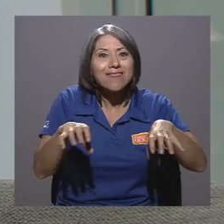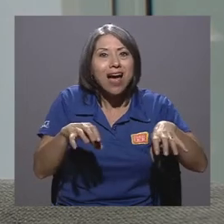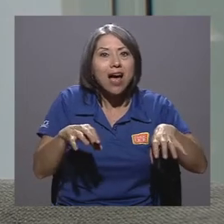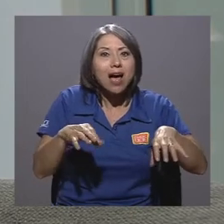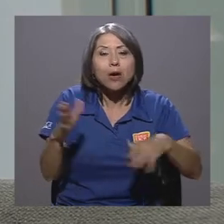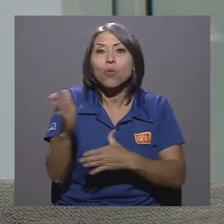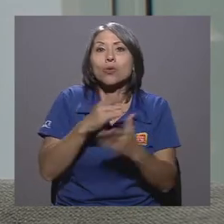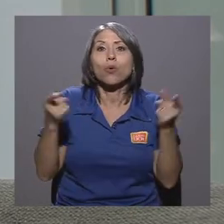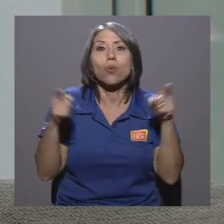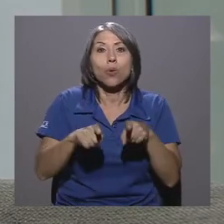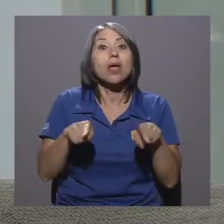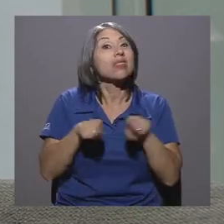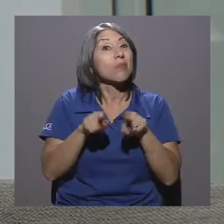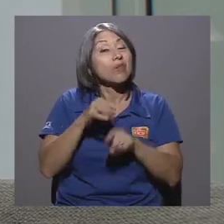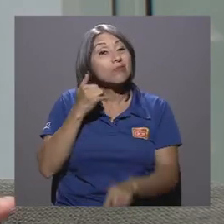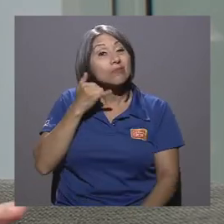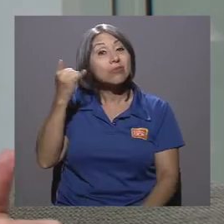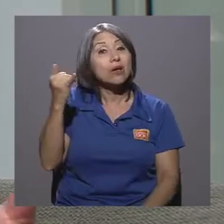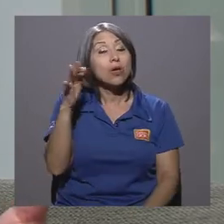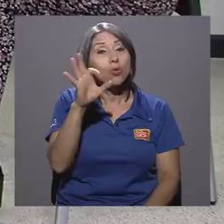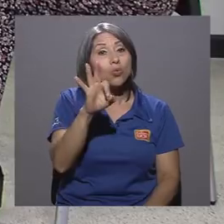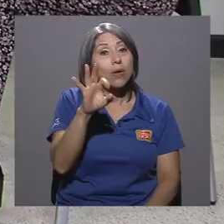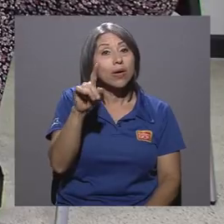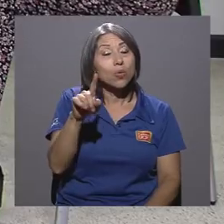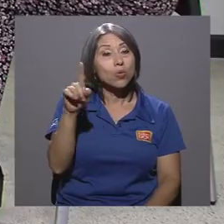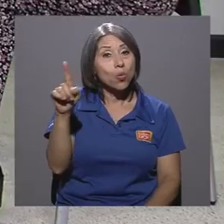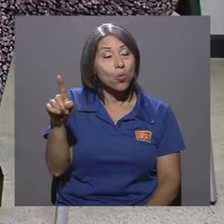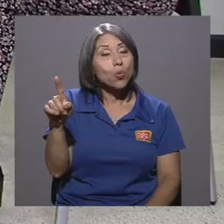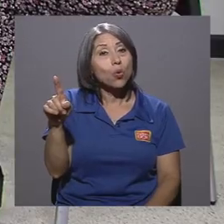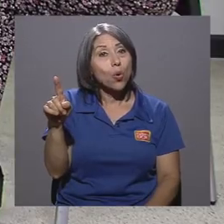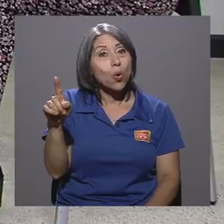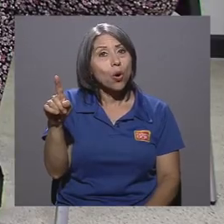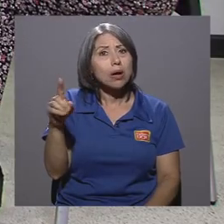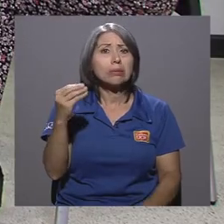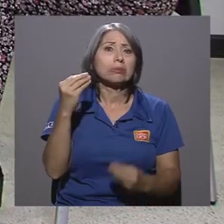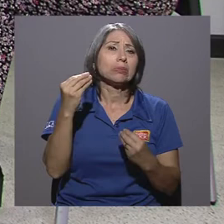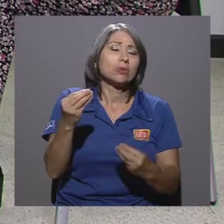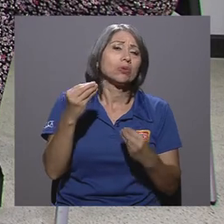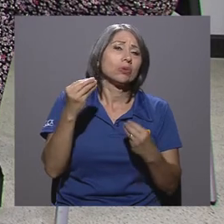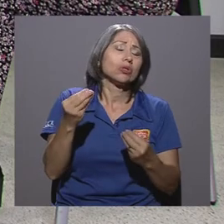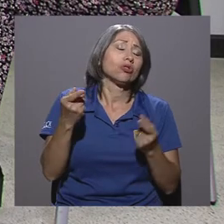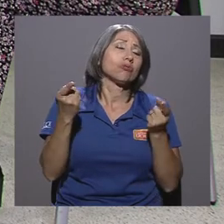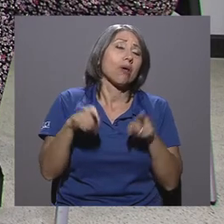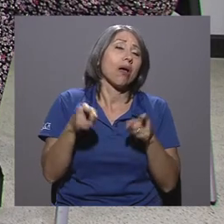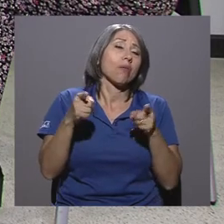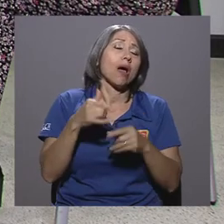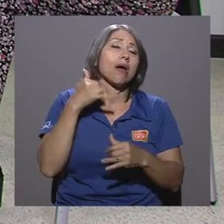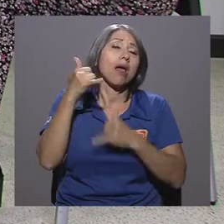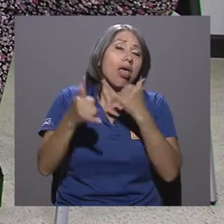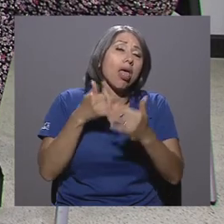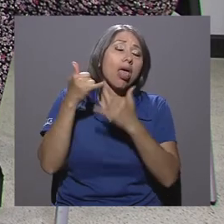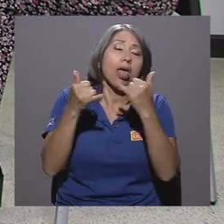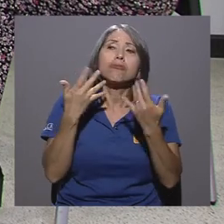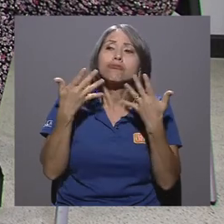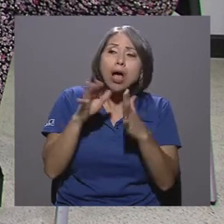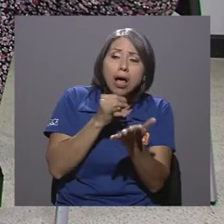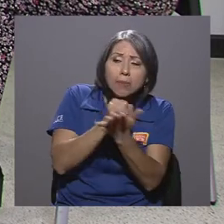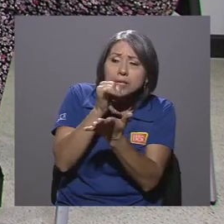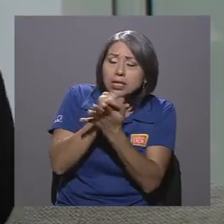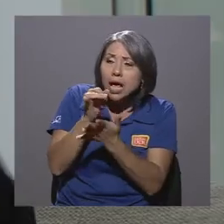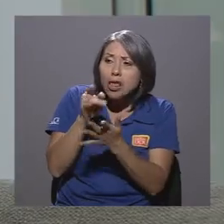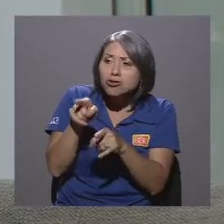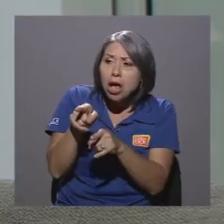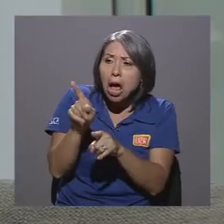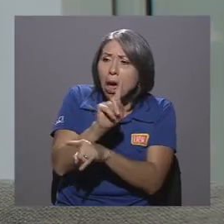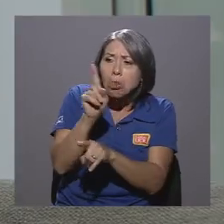porque incluso por 911, que esa es la parte que la gente no ve, ingresan incidentes de este tipo que son investigados y son descartados, o sea,